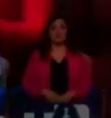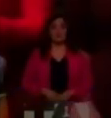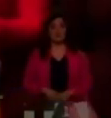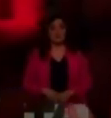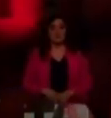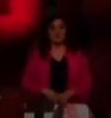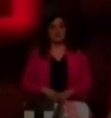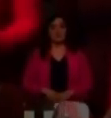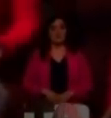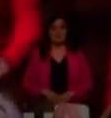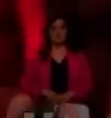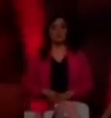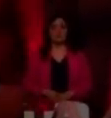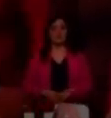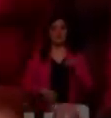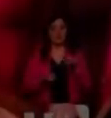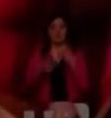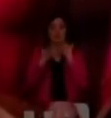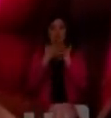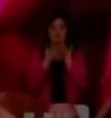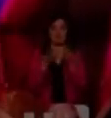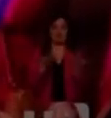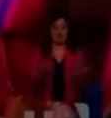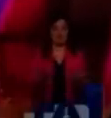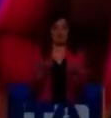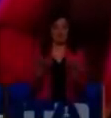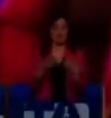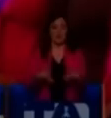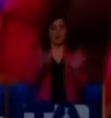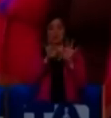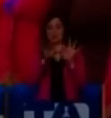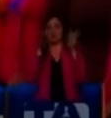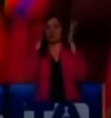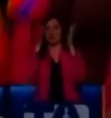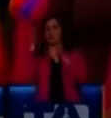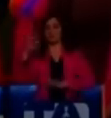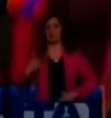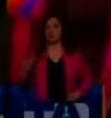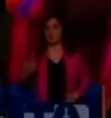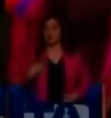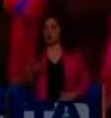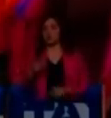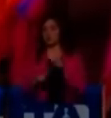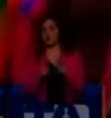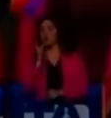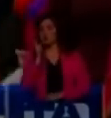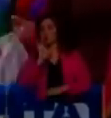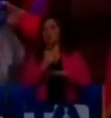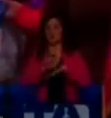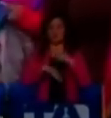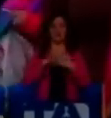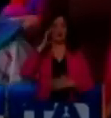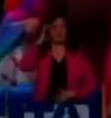Muchos han sido también encarcelados. Lo que queremos es resaltar y hacer una protesta y que sepa la población que